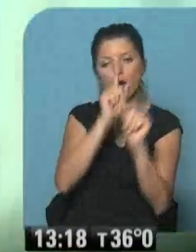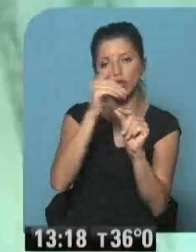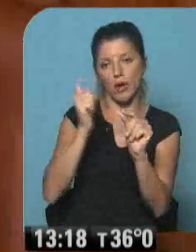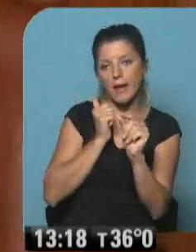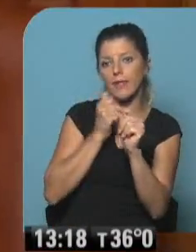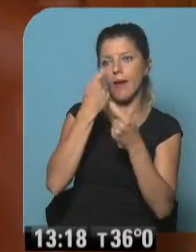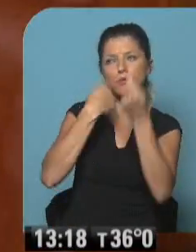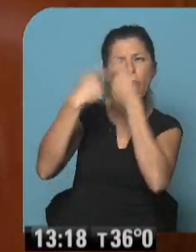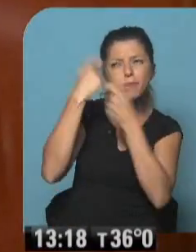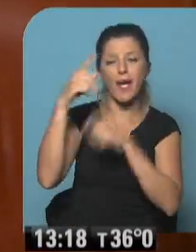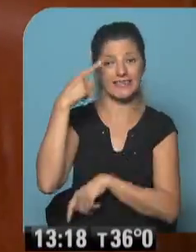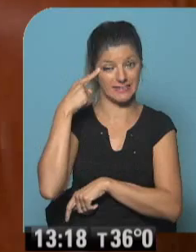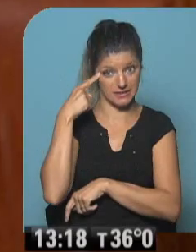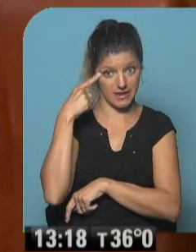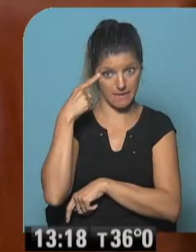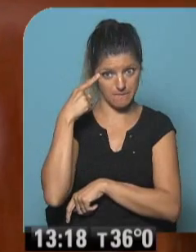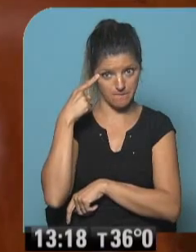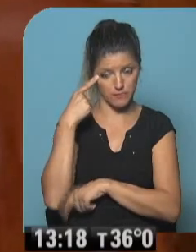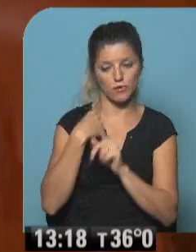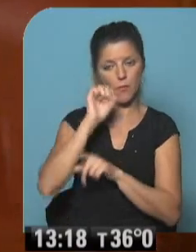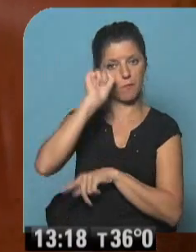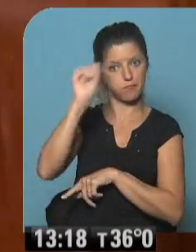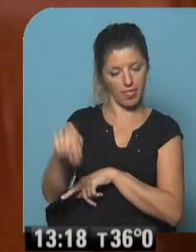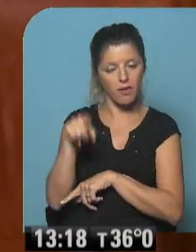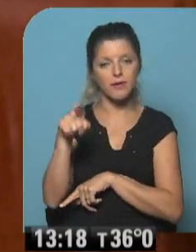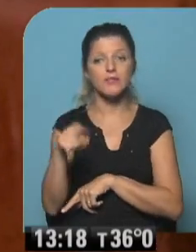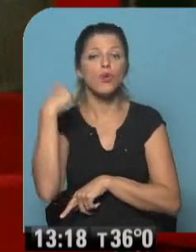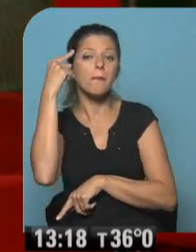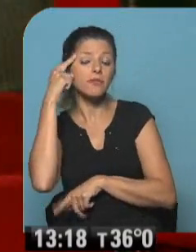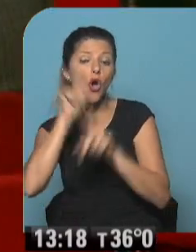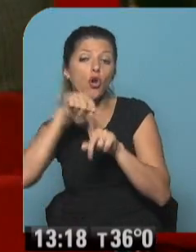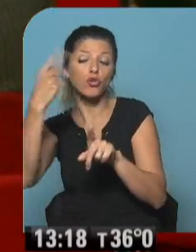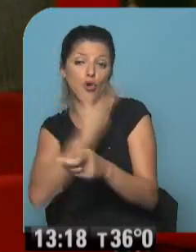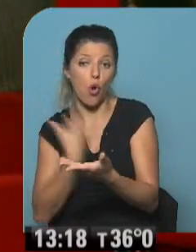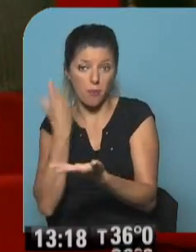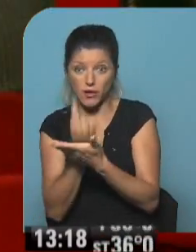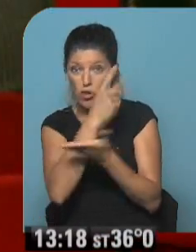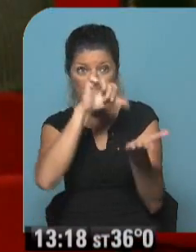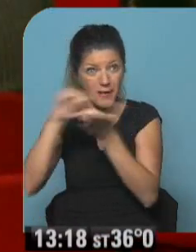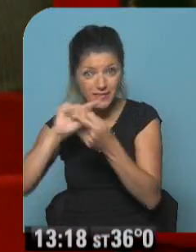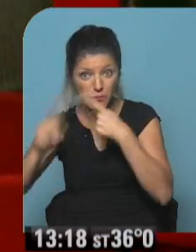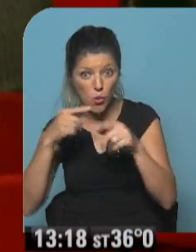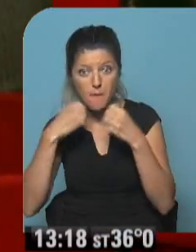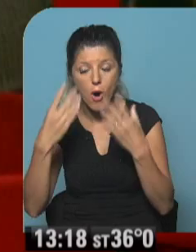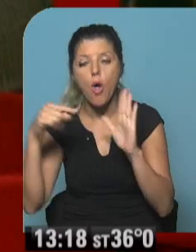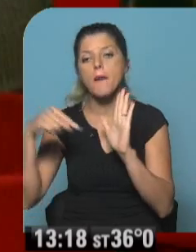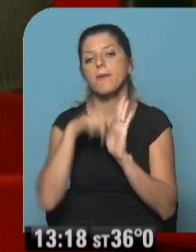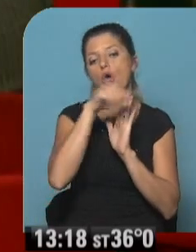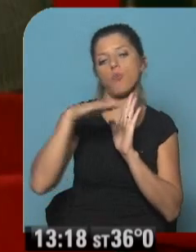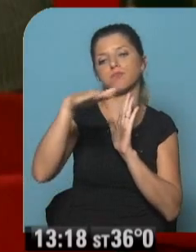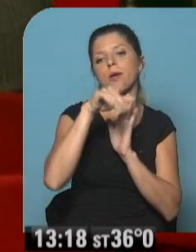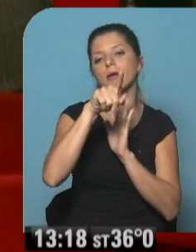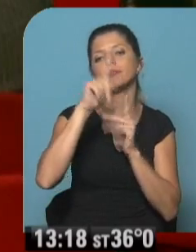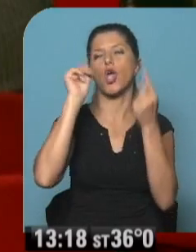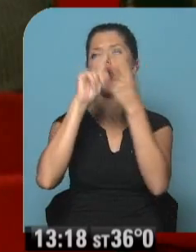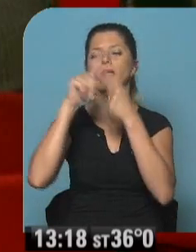China. Se esperaba que con el gobierno de Justin Trudeau mejoraran las relaciones entre ambos países, pero Ottawa se alineó con Estados